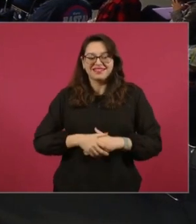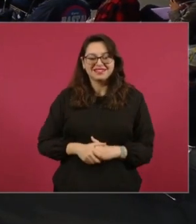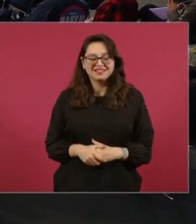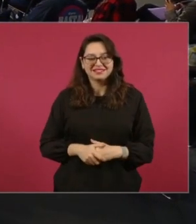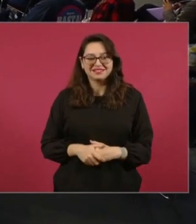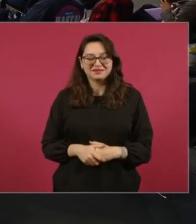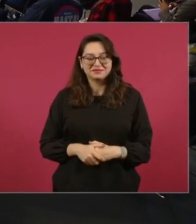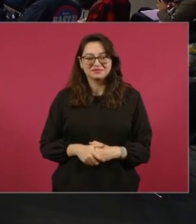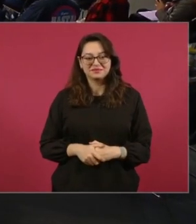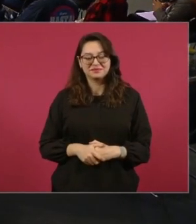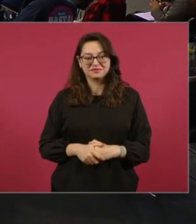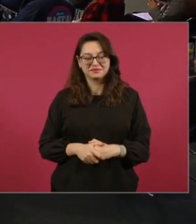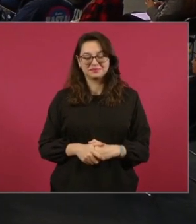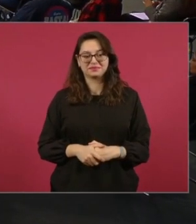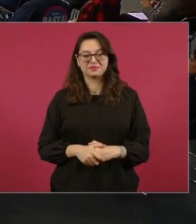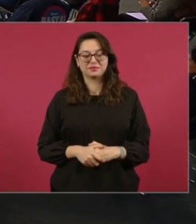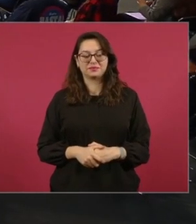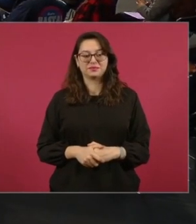hace una